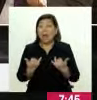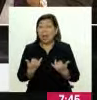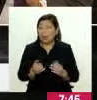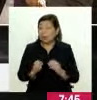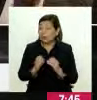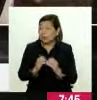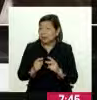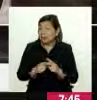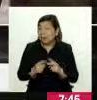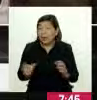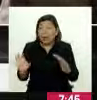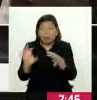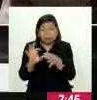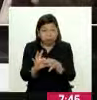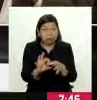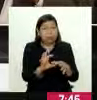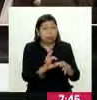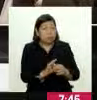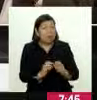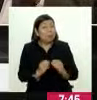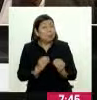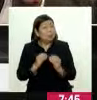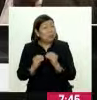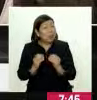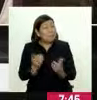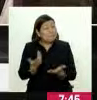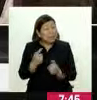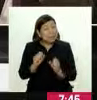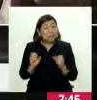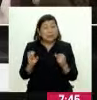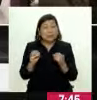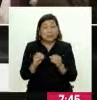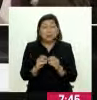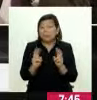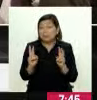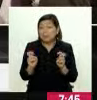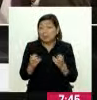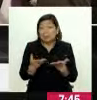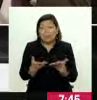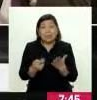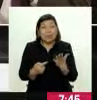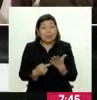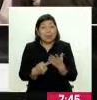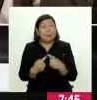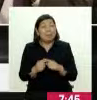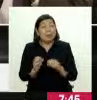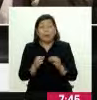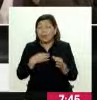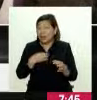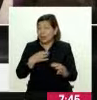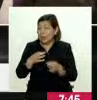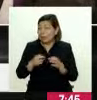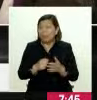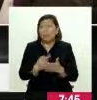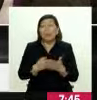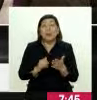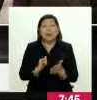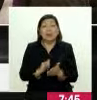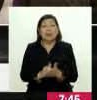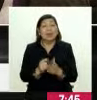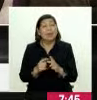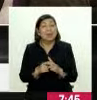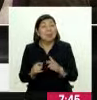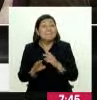reguladas las alianzas, pero también podríamos ver una regulación especial para coaliciones, que es un tema muy técnico, pero que hay que explicarlo, porque eso ya